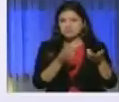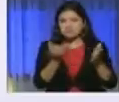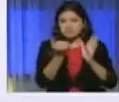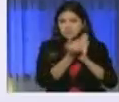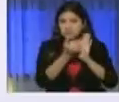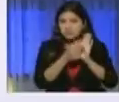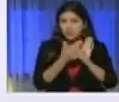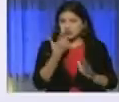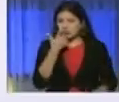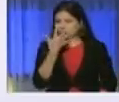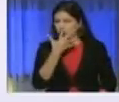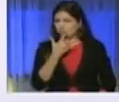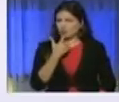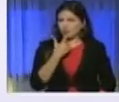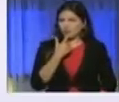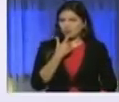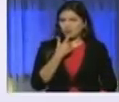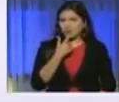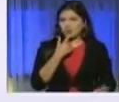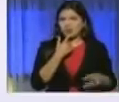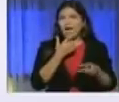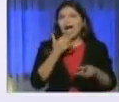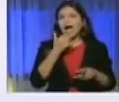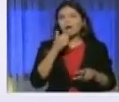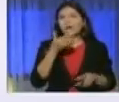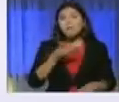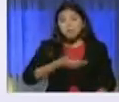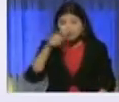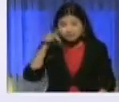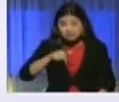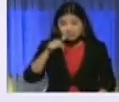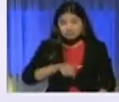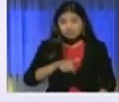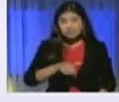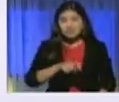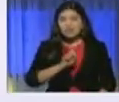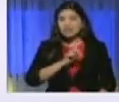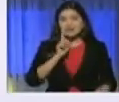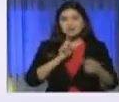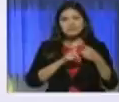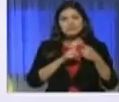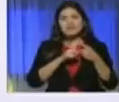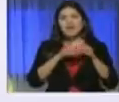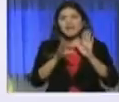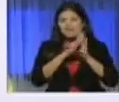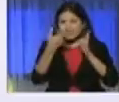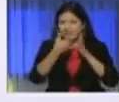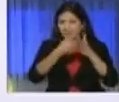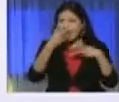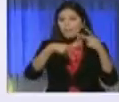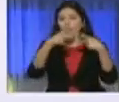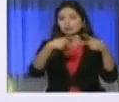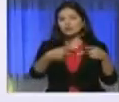Dudo que haya un precio de un producto importante hoy que no esté vinculado al costo real de producción.